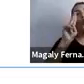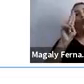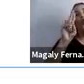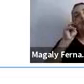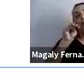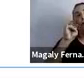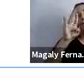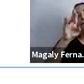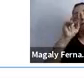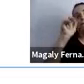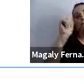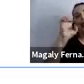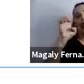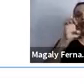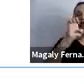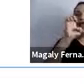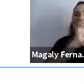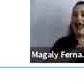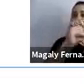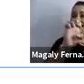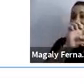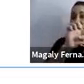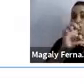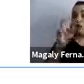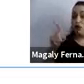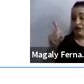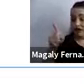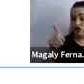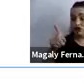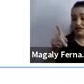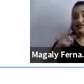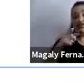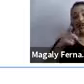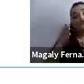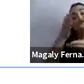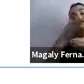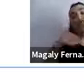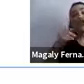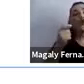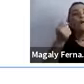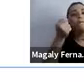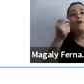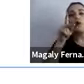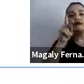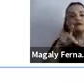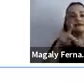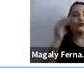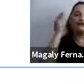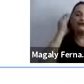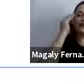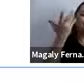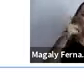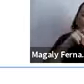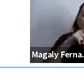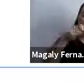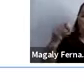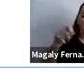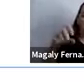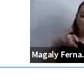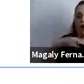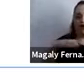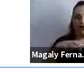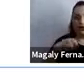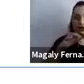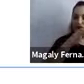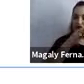de carbono por persona, que curiosamente es algo de lo que muy poca gente es consciente o mide o actúa sobre ello. Pero